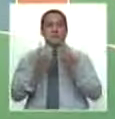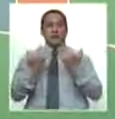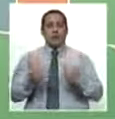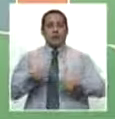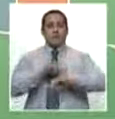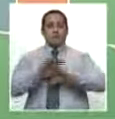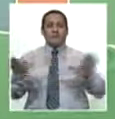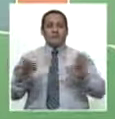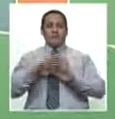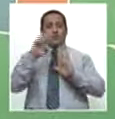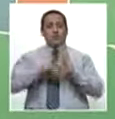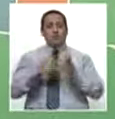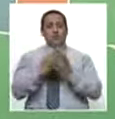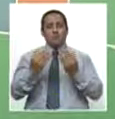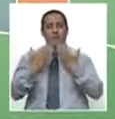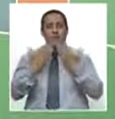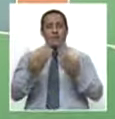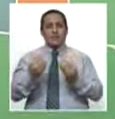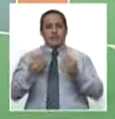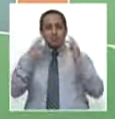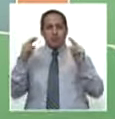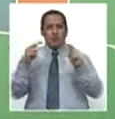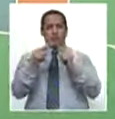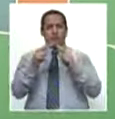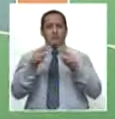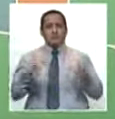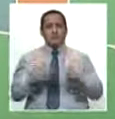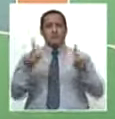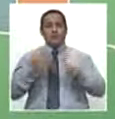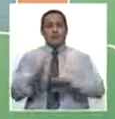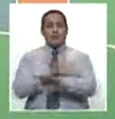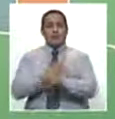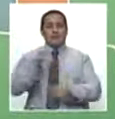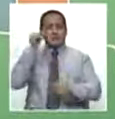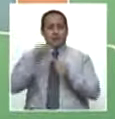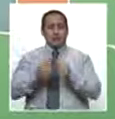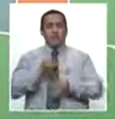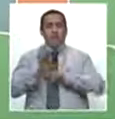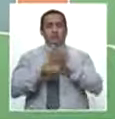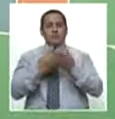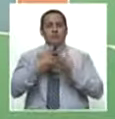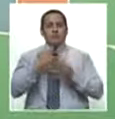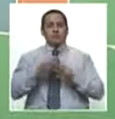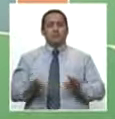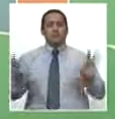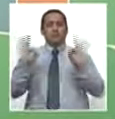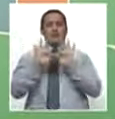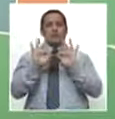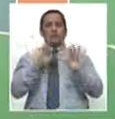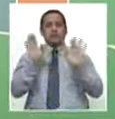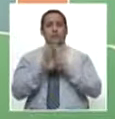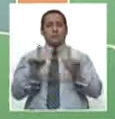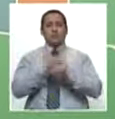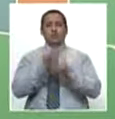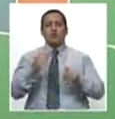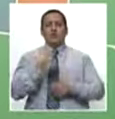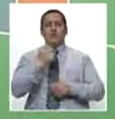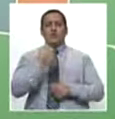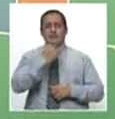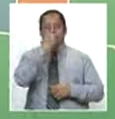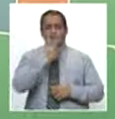Llegamos al final del programa, amigos. Muchísimas gracias por sintonizarnos. Pero antes queremos recordarles esta campaña que es tan importante. No se